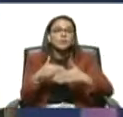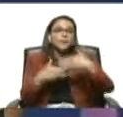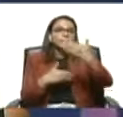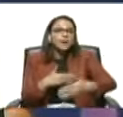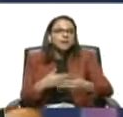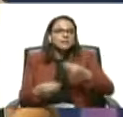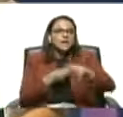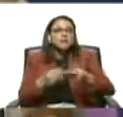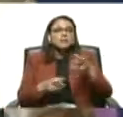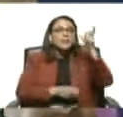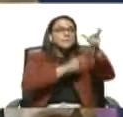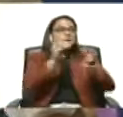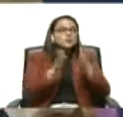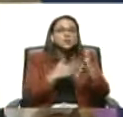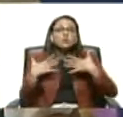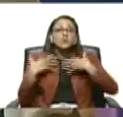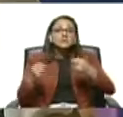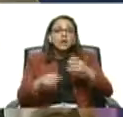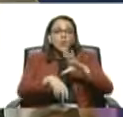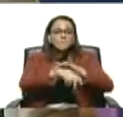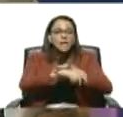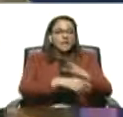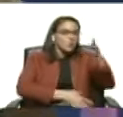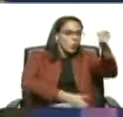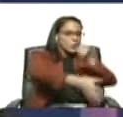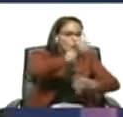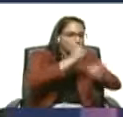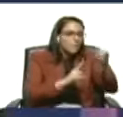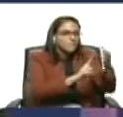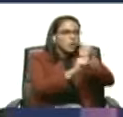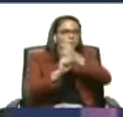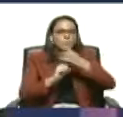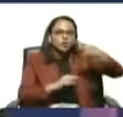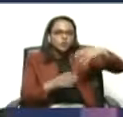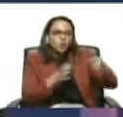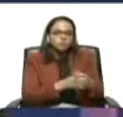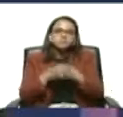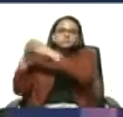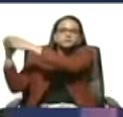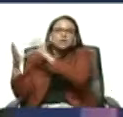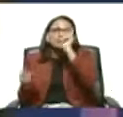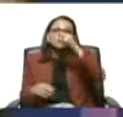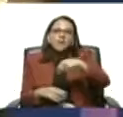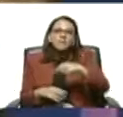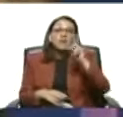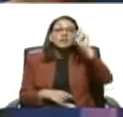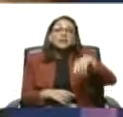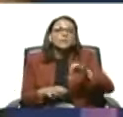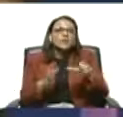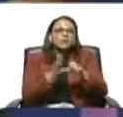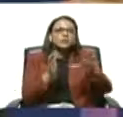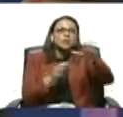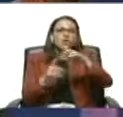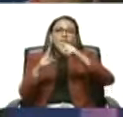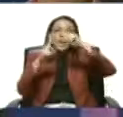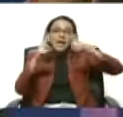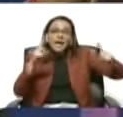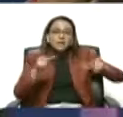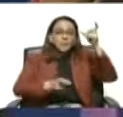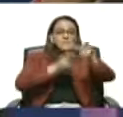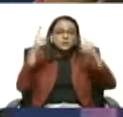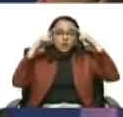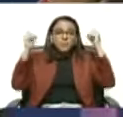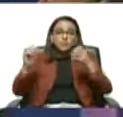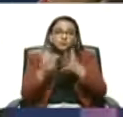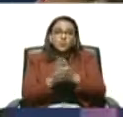sector salud, y en una tercera etapa el sector electricidad. De tal manera que cuando atacaron el sistema